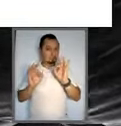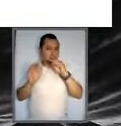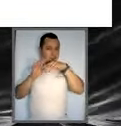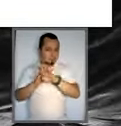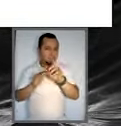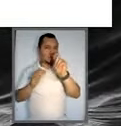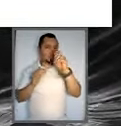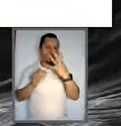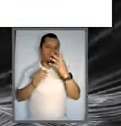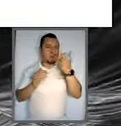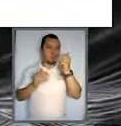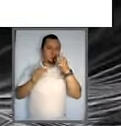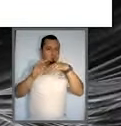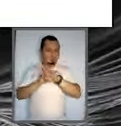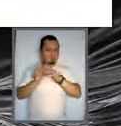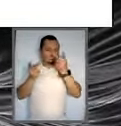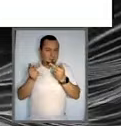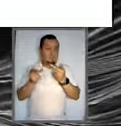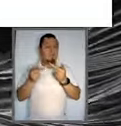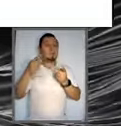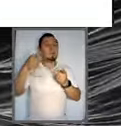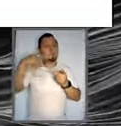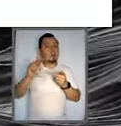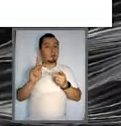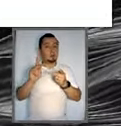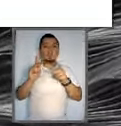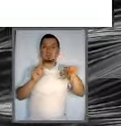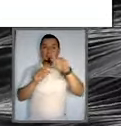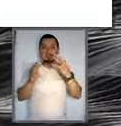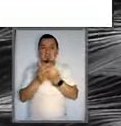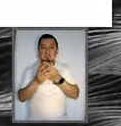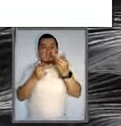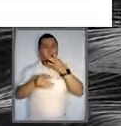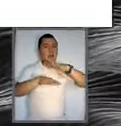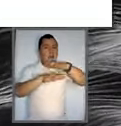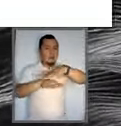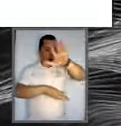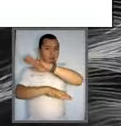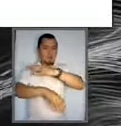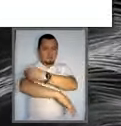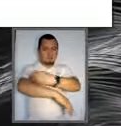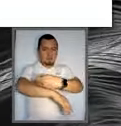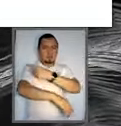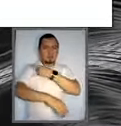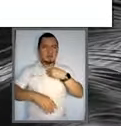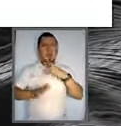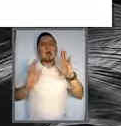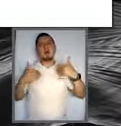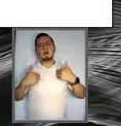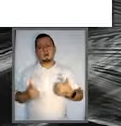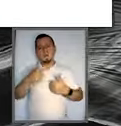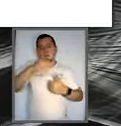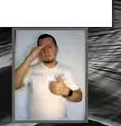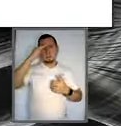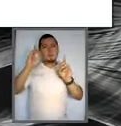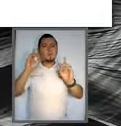más importantes, que nos parece que ustedes nos ayudan mucho a comunicar esto con las familias para que tengan certeza que los